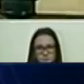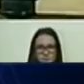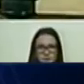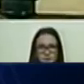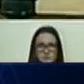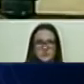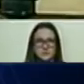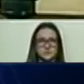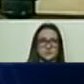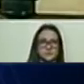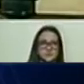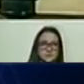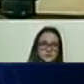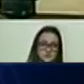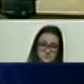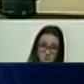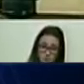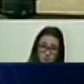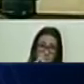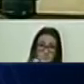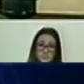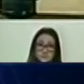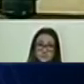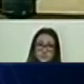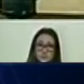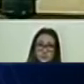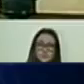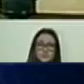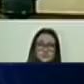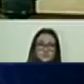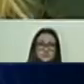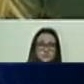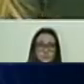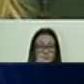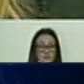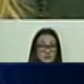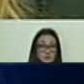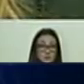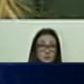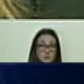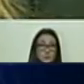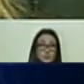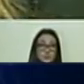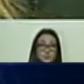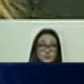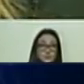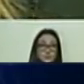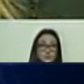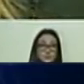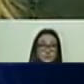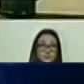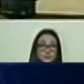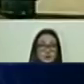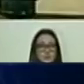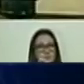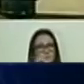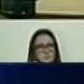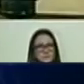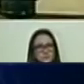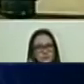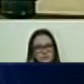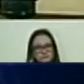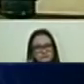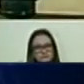Yo sé de casos porque me lo han contado a mí personalmente, Liz. Yo estoy pendiente de todo. Sé del caso de una persona que se fue para